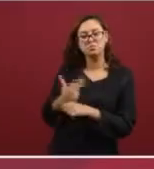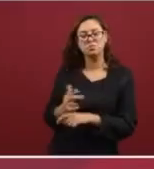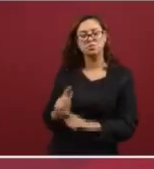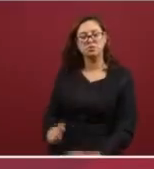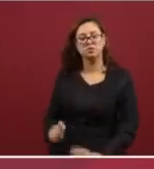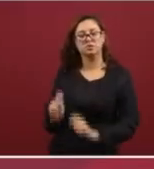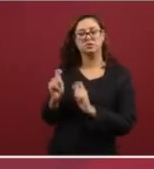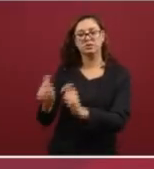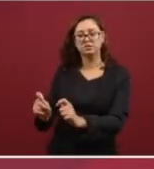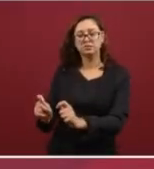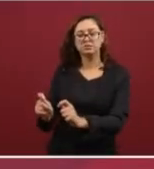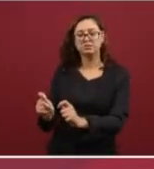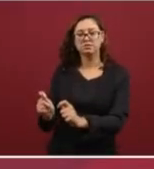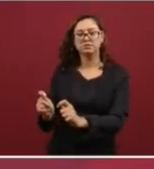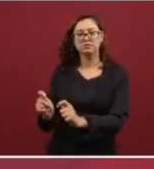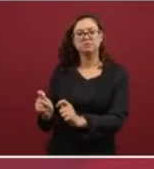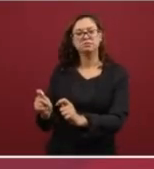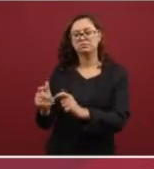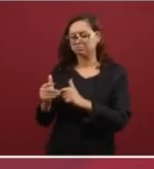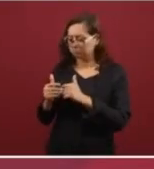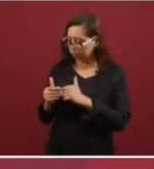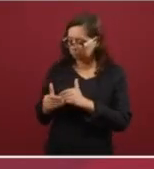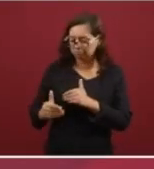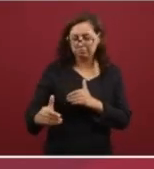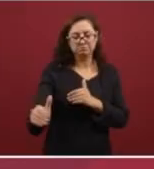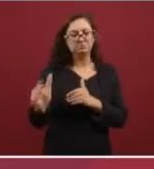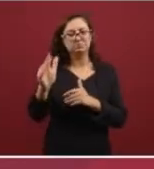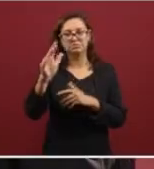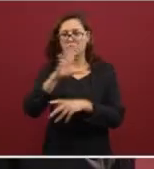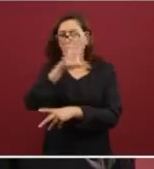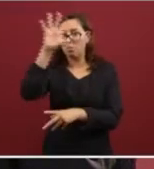de tiempo completo